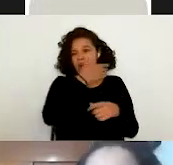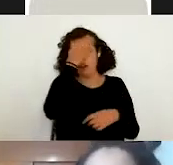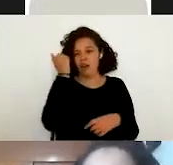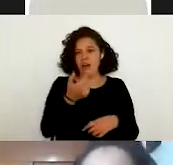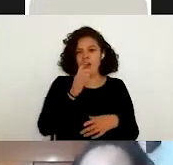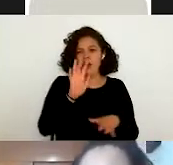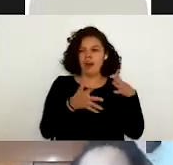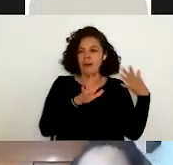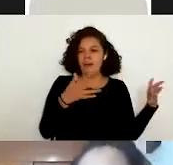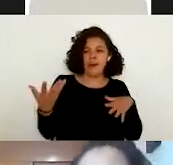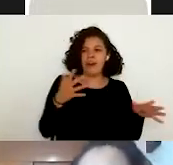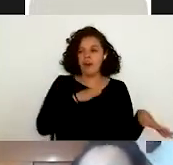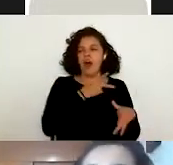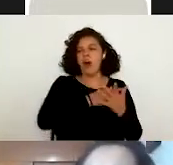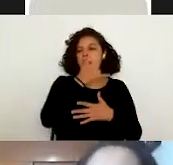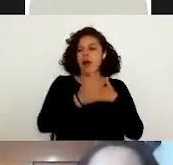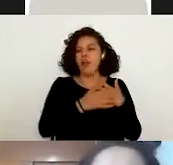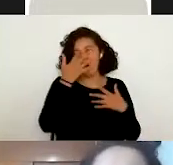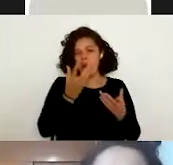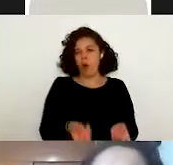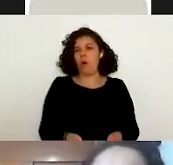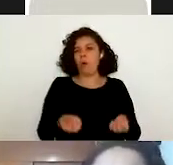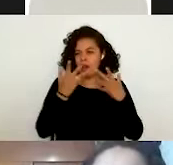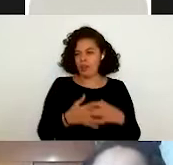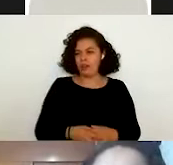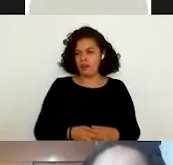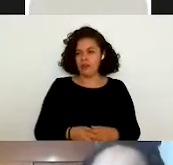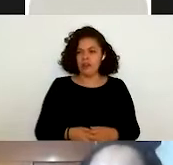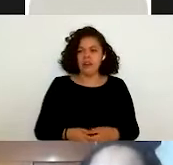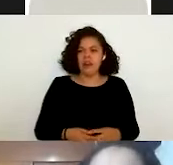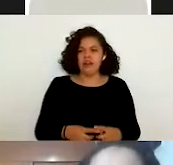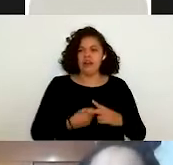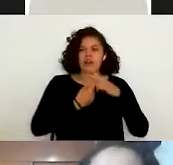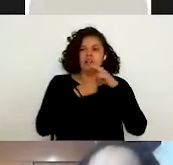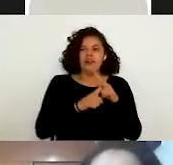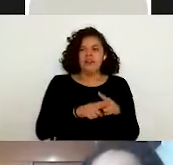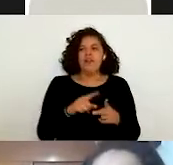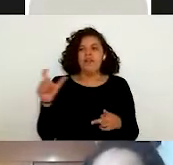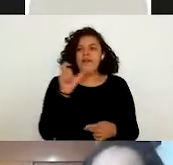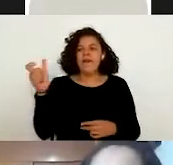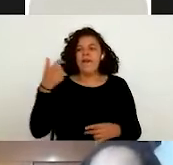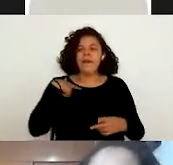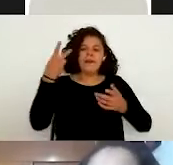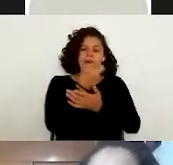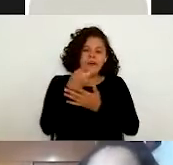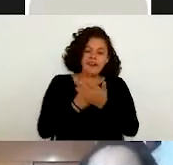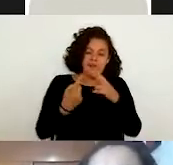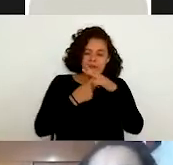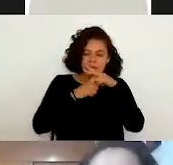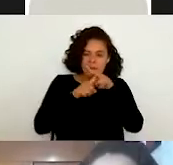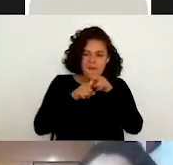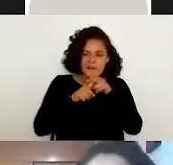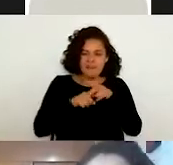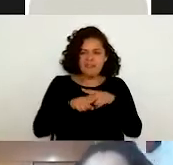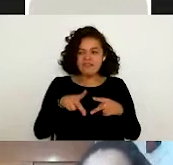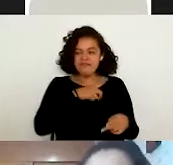cuánto duraría el proyecto, ¿no? Cuánto, en un principio tengo que, cuando empiezo a hacer el diseño, tenemos que tener claro desde